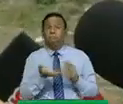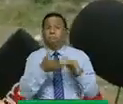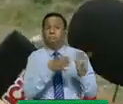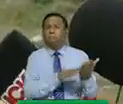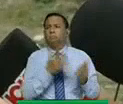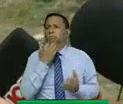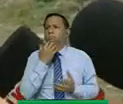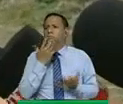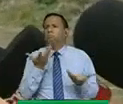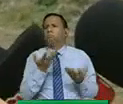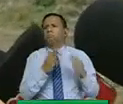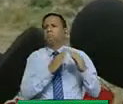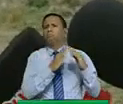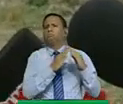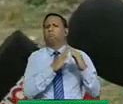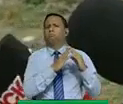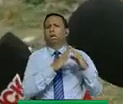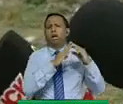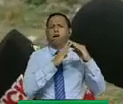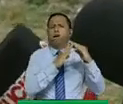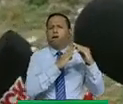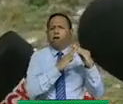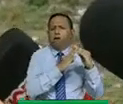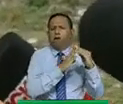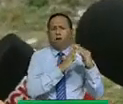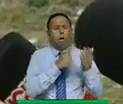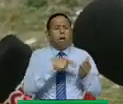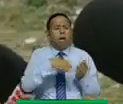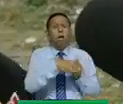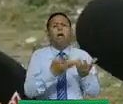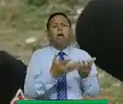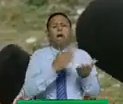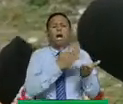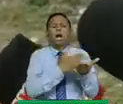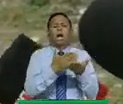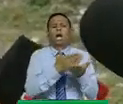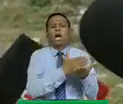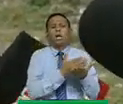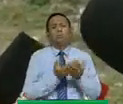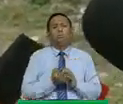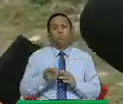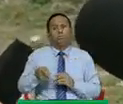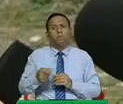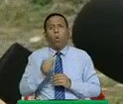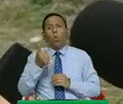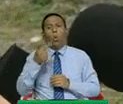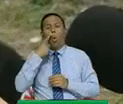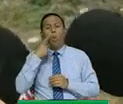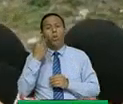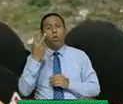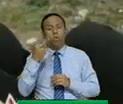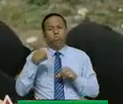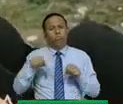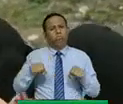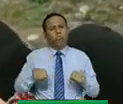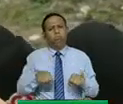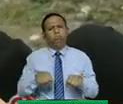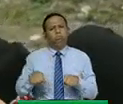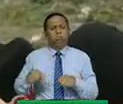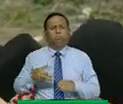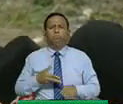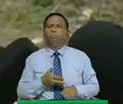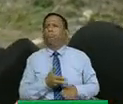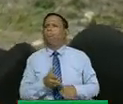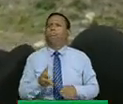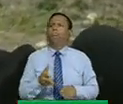vivir aquí en esa choza, ha estado cocinando y una moto viene con 2 ocupantes y proceden